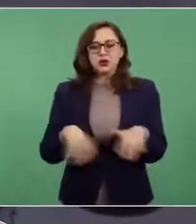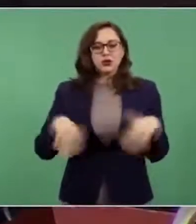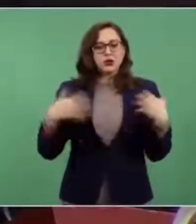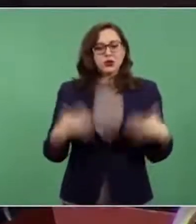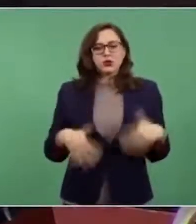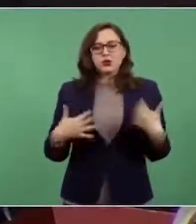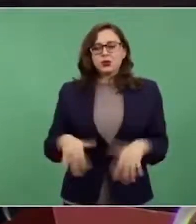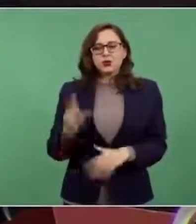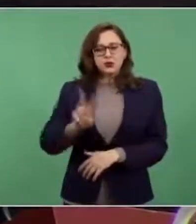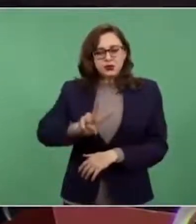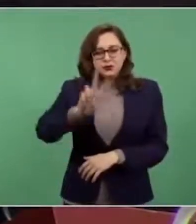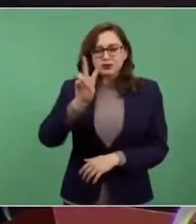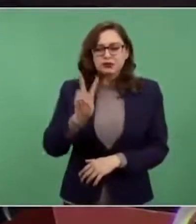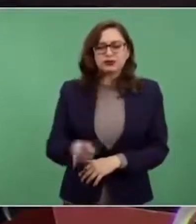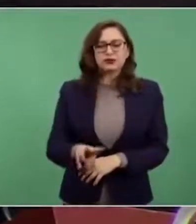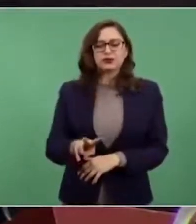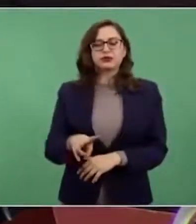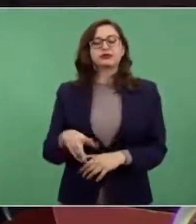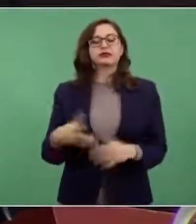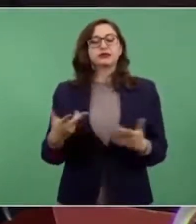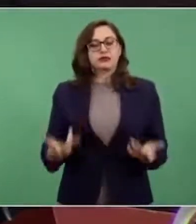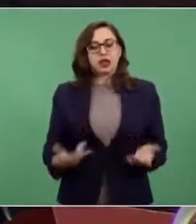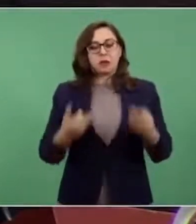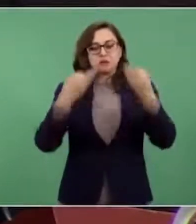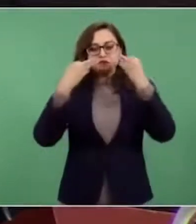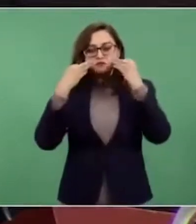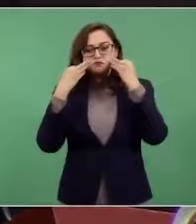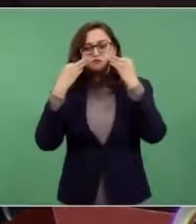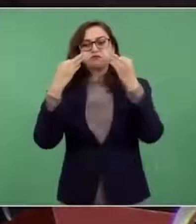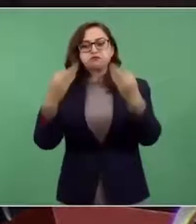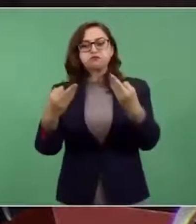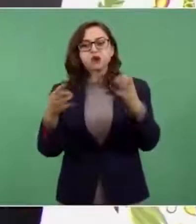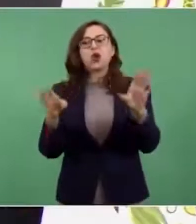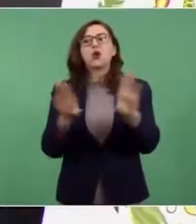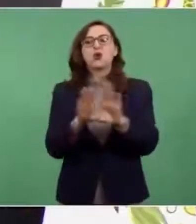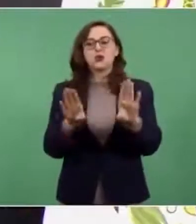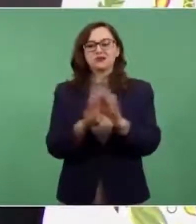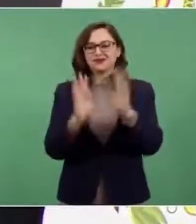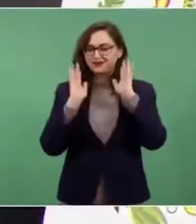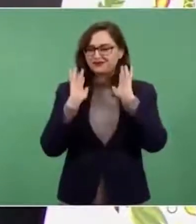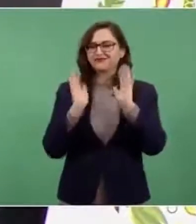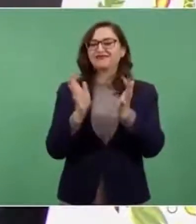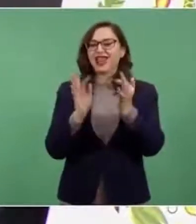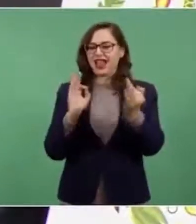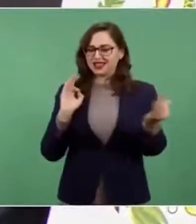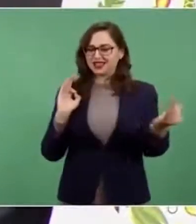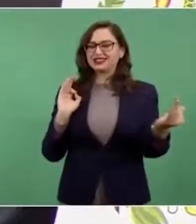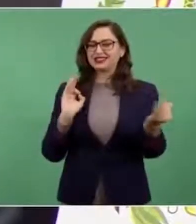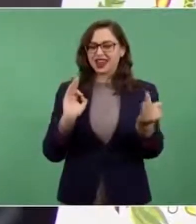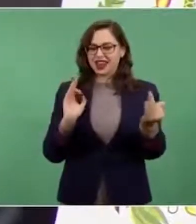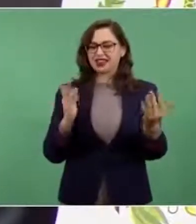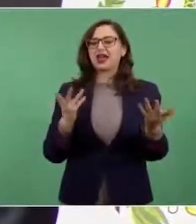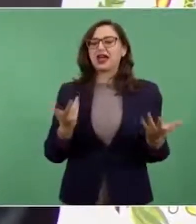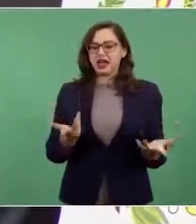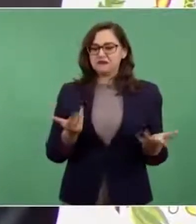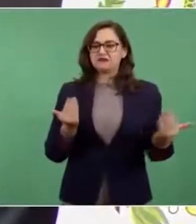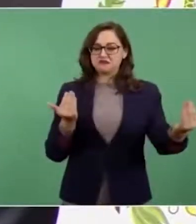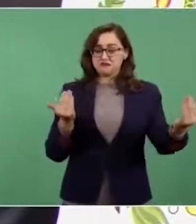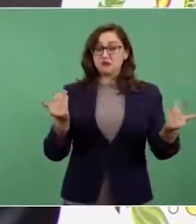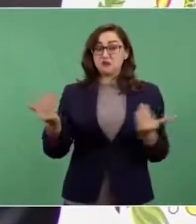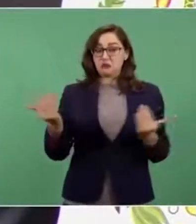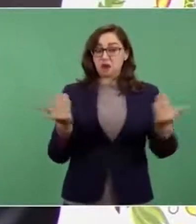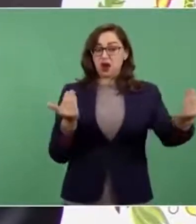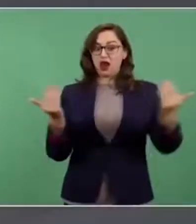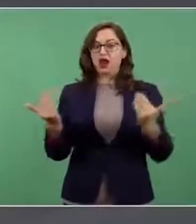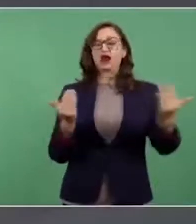demostración de las ventajas de esta estrategia se advierte con claridad en el comparativo entre la construcción